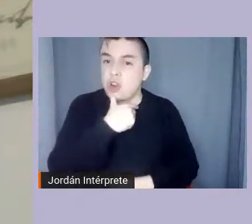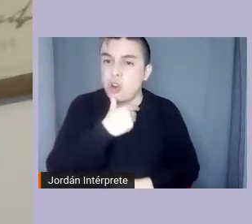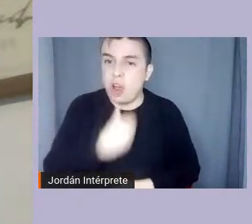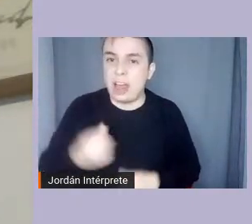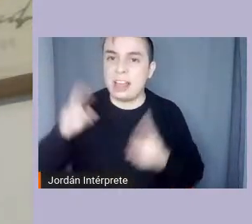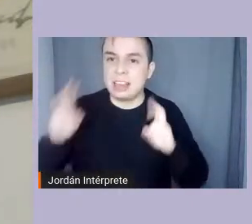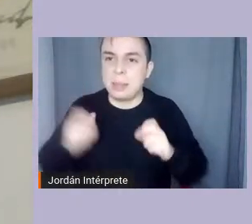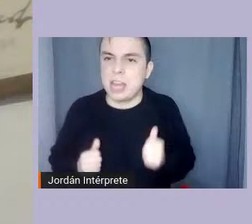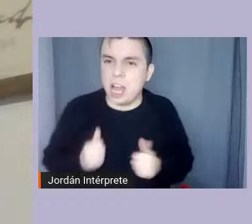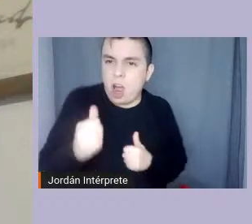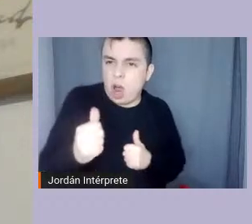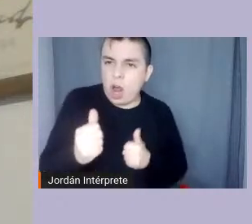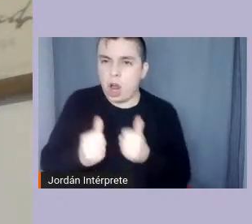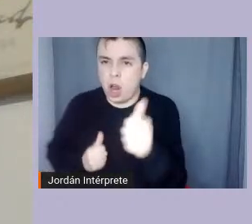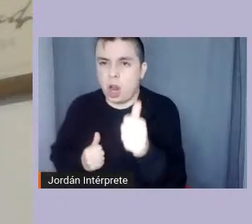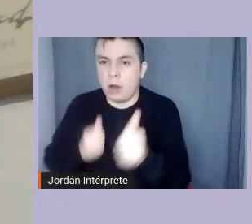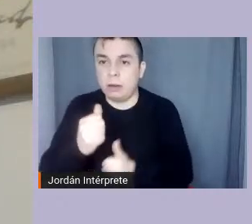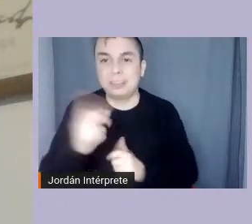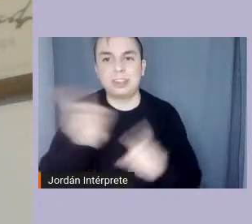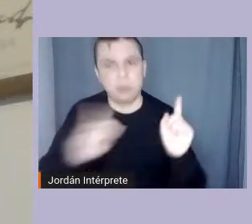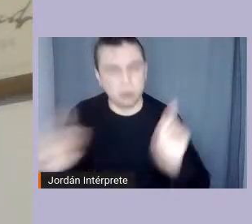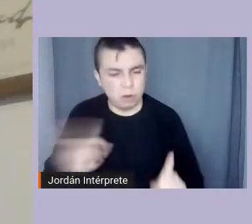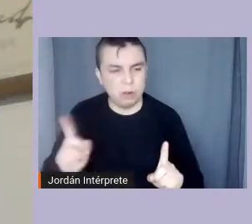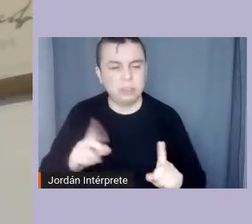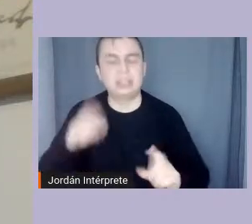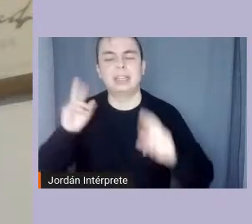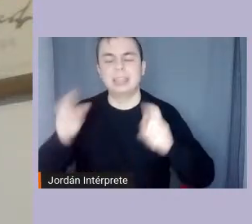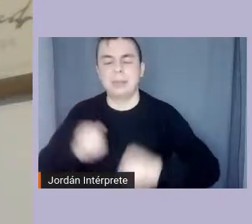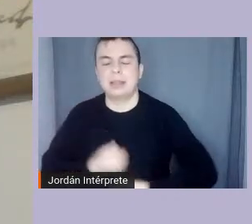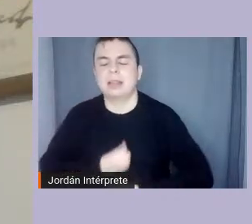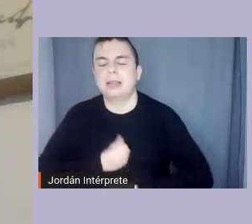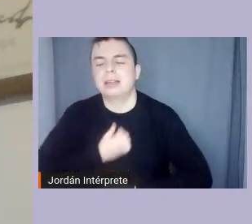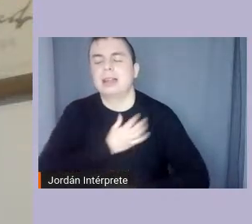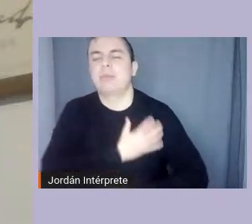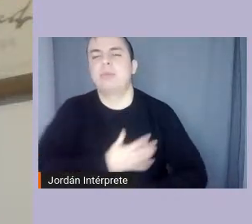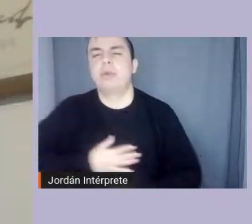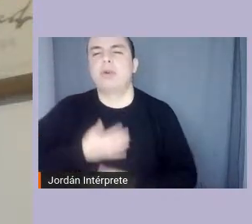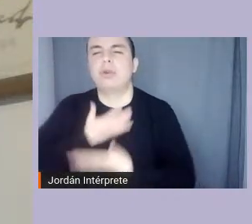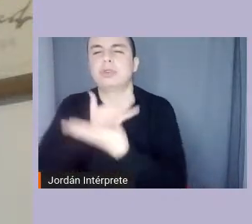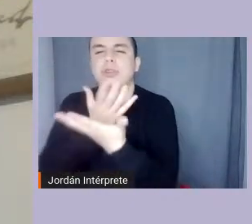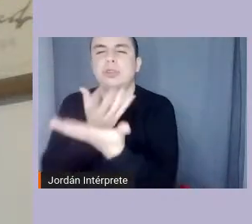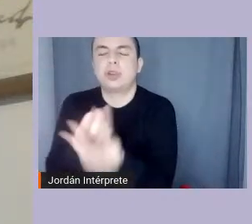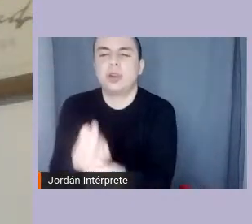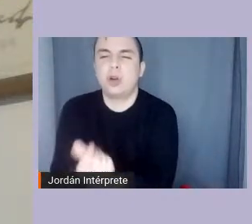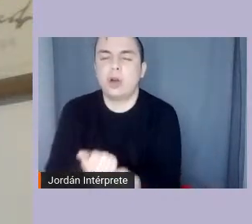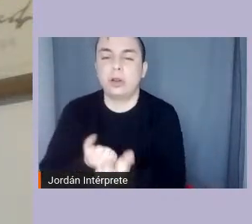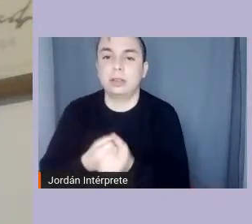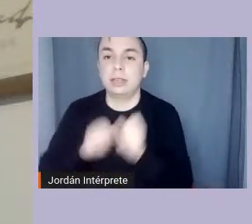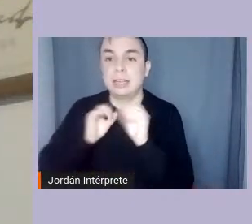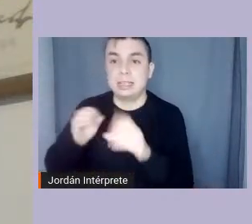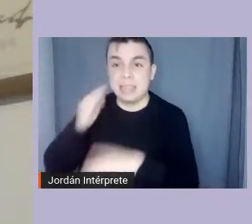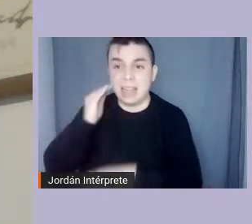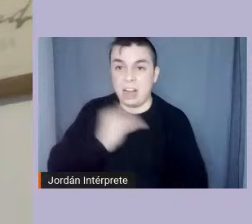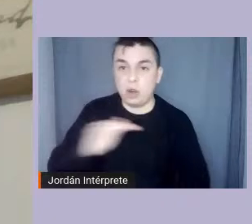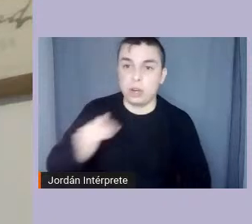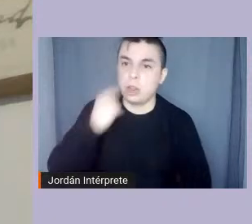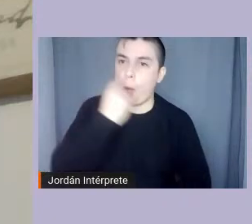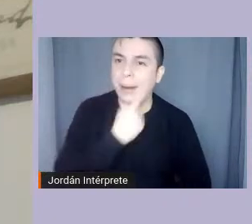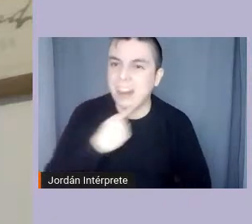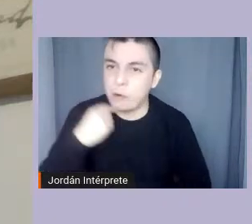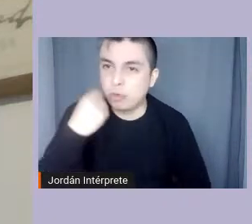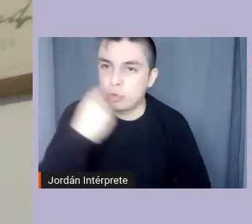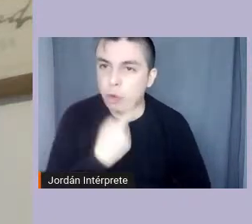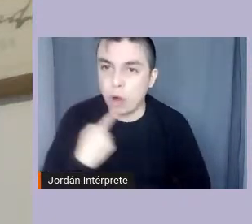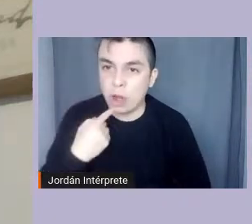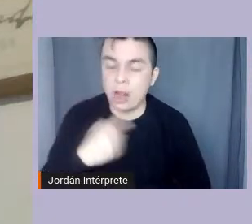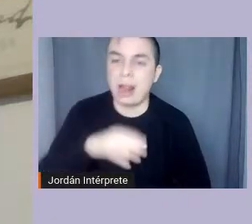competitividad, sino la emocionalidad. Enseña a niños y niñas a pronunciar consonantes y